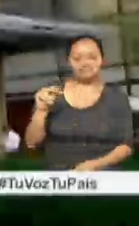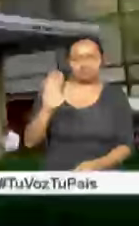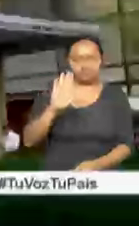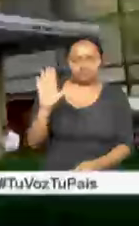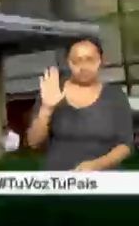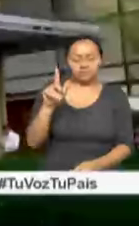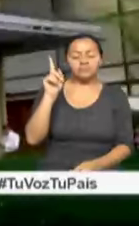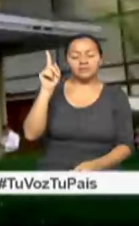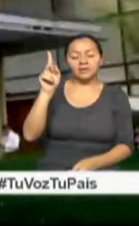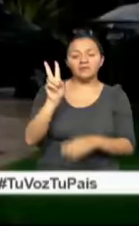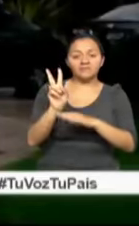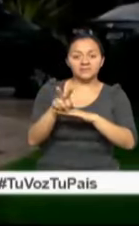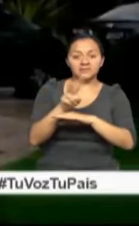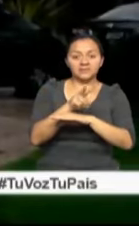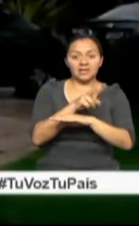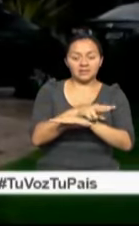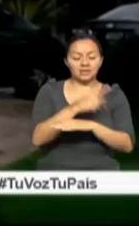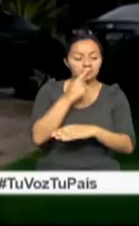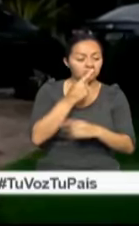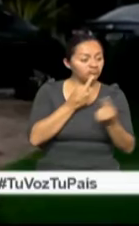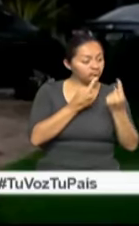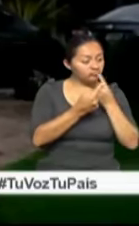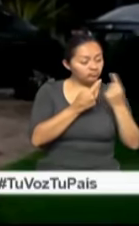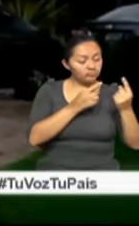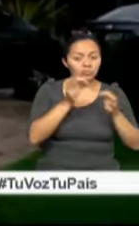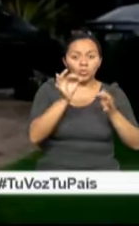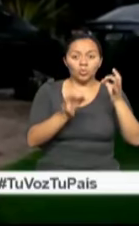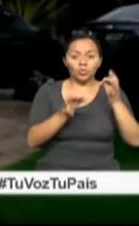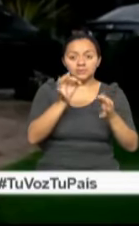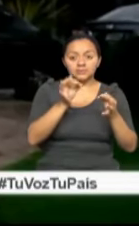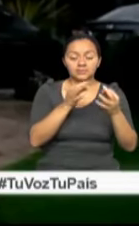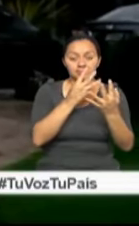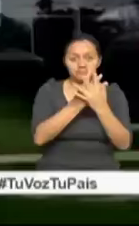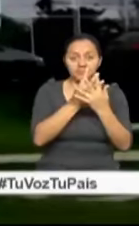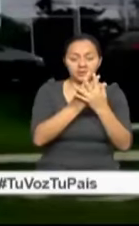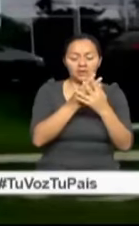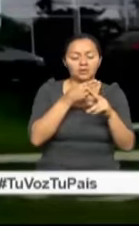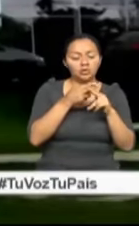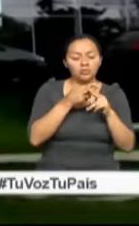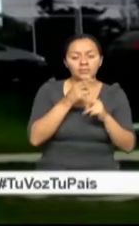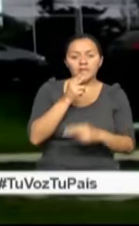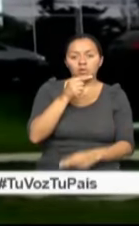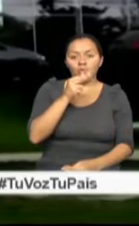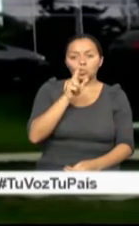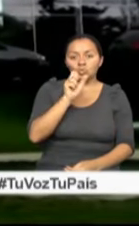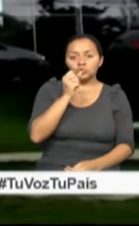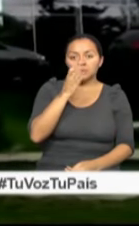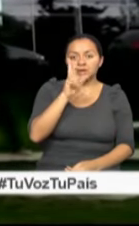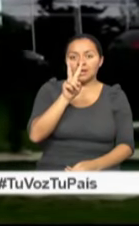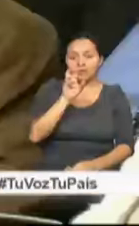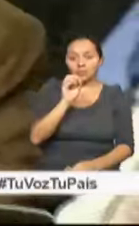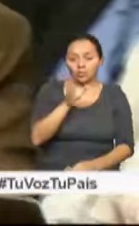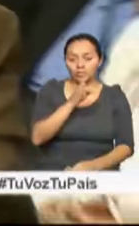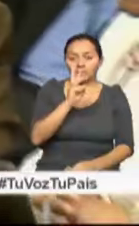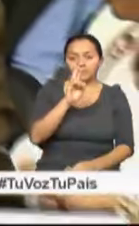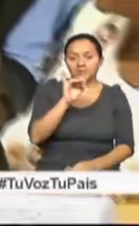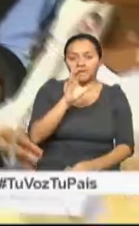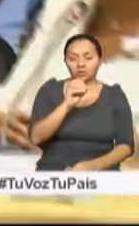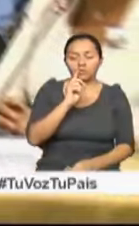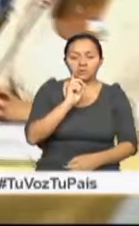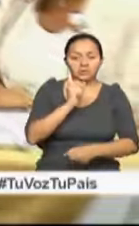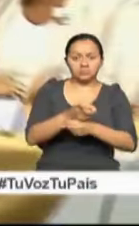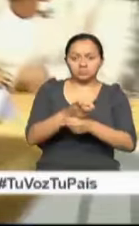del Estado logró que el juez de garantías penales, Gustavo Brito, emita esta disposición como un acto